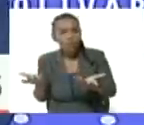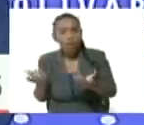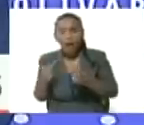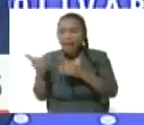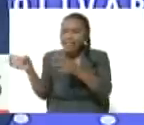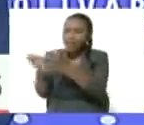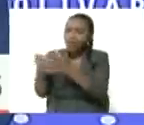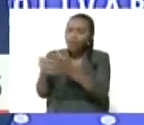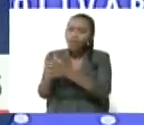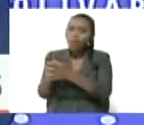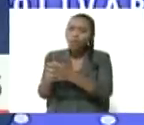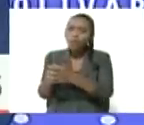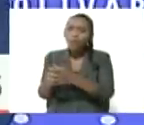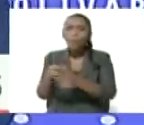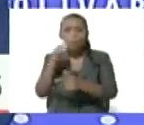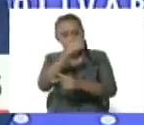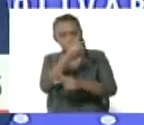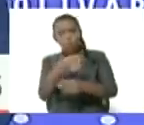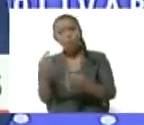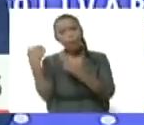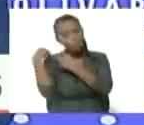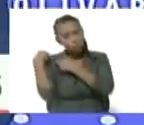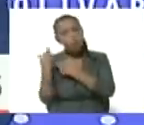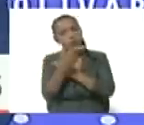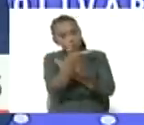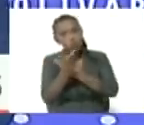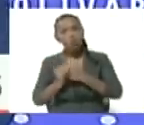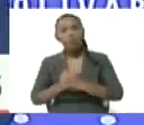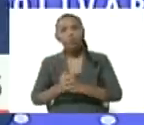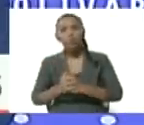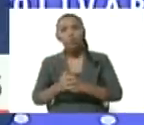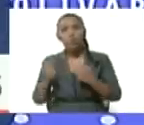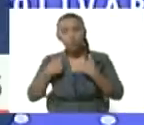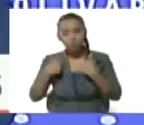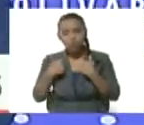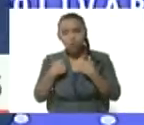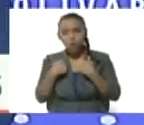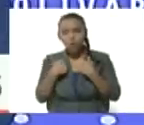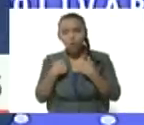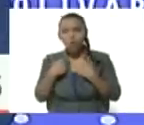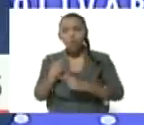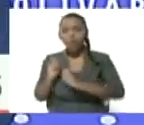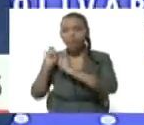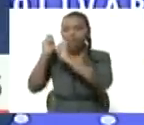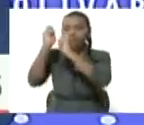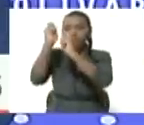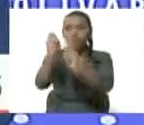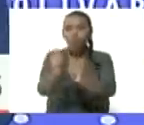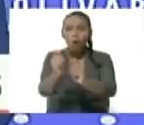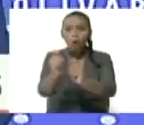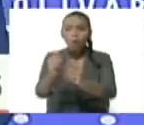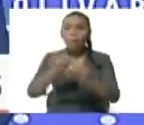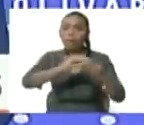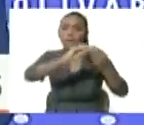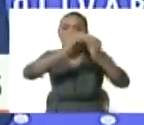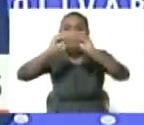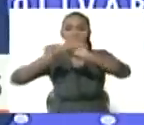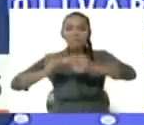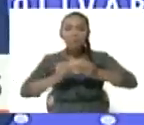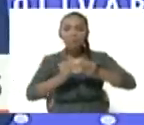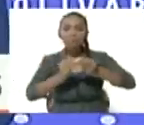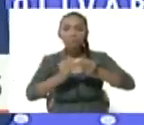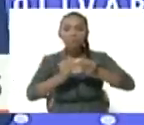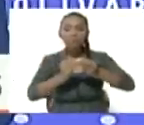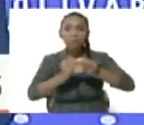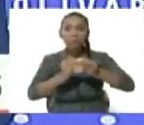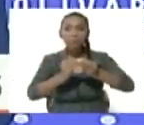bueno, pero dirígela tú personalmente. Yo recientemente le entregué para su recuperación